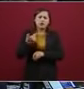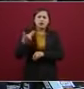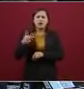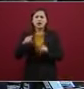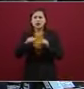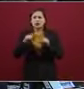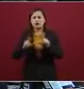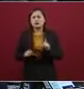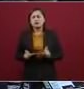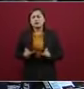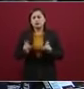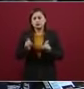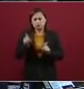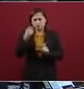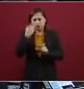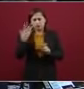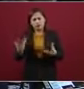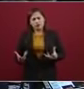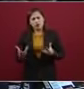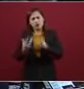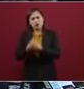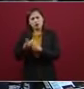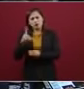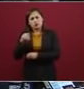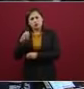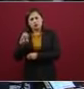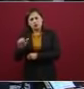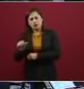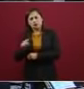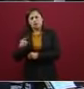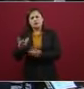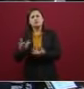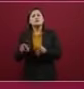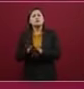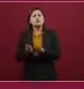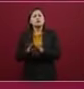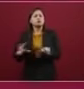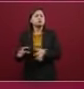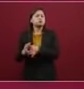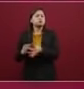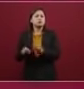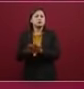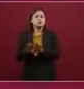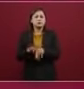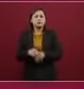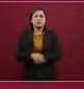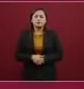manera conjunta con la DEA y cómo lo van a hacer? Gracias. Bueno,